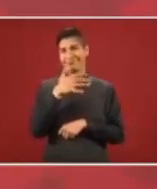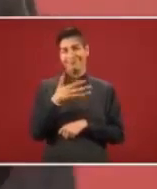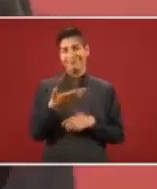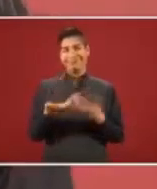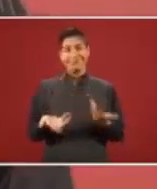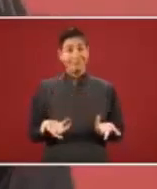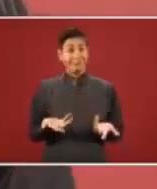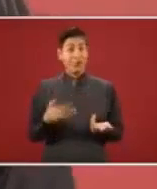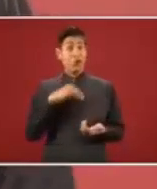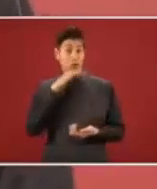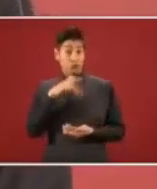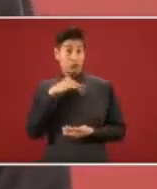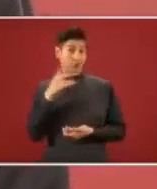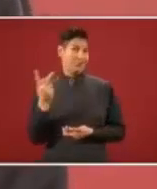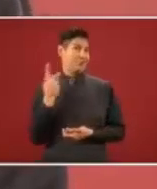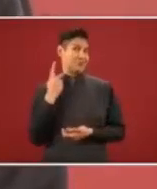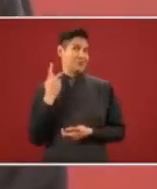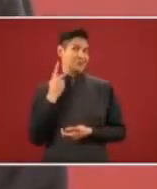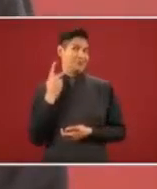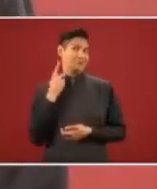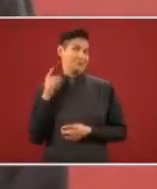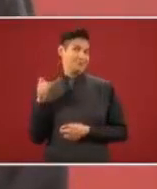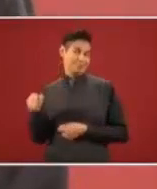la corrupción política.